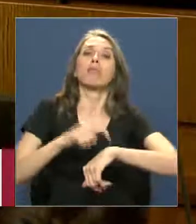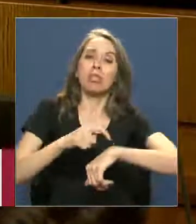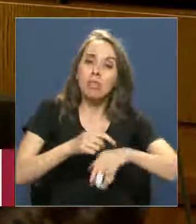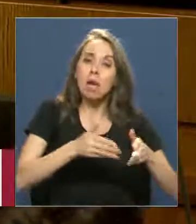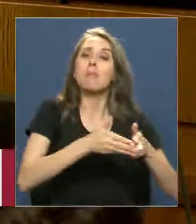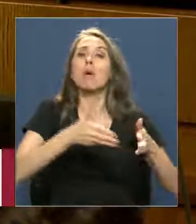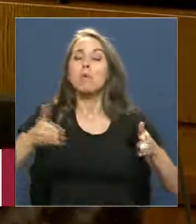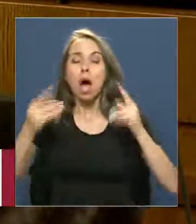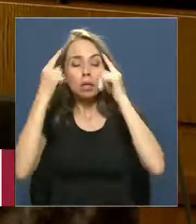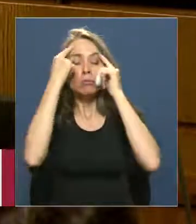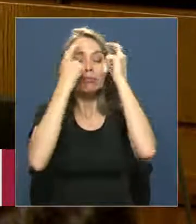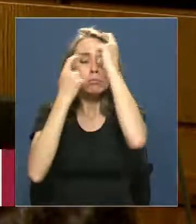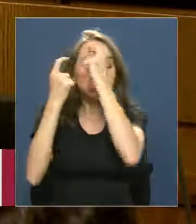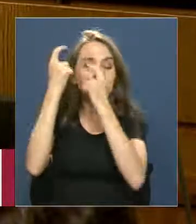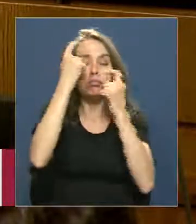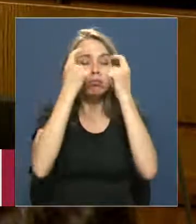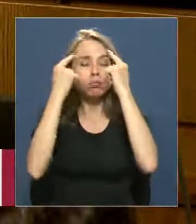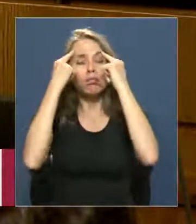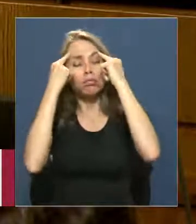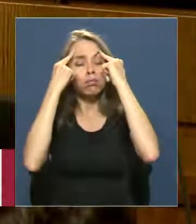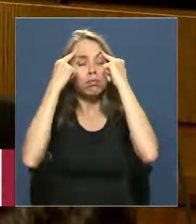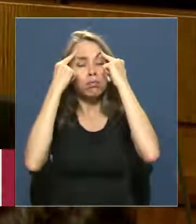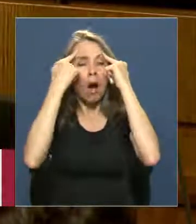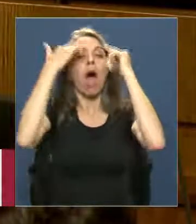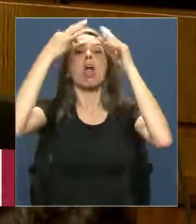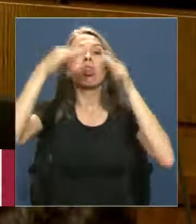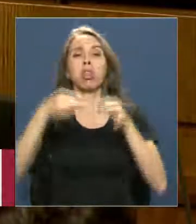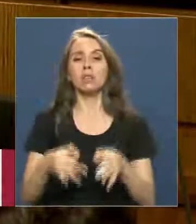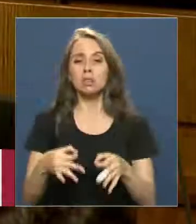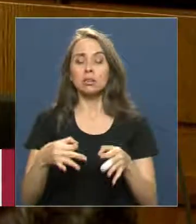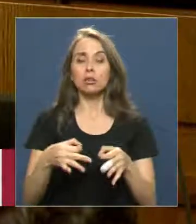poder madurar bien una decisión que va a afectar no